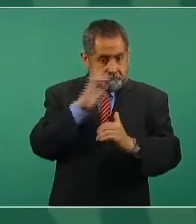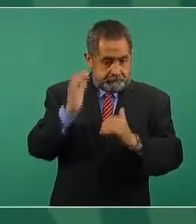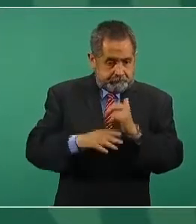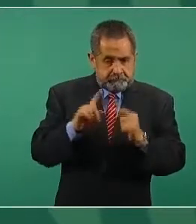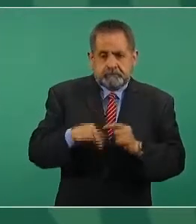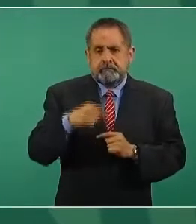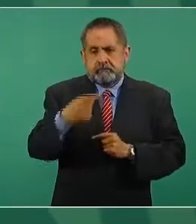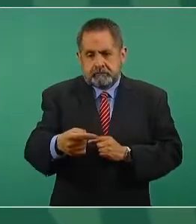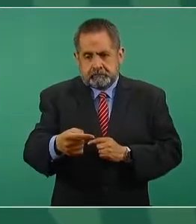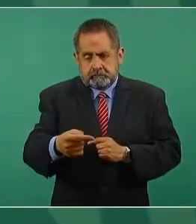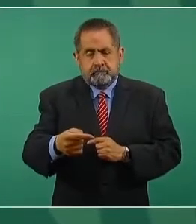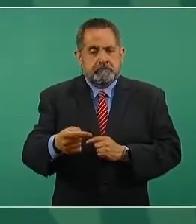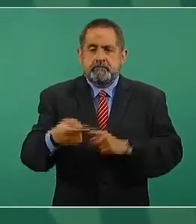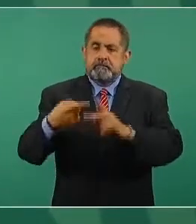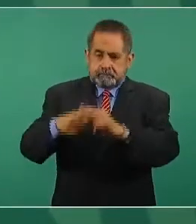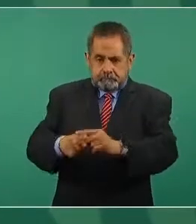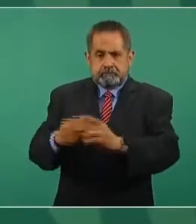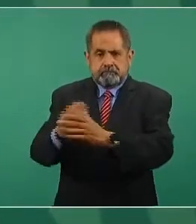Sería el primer estado.